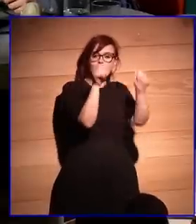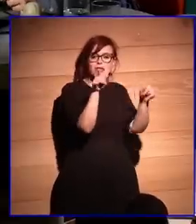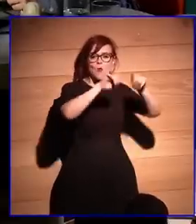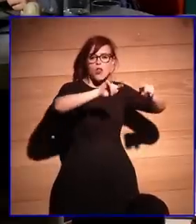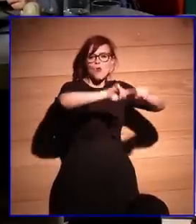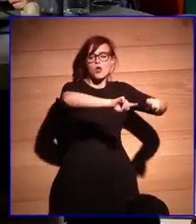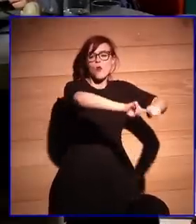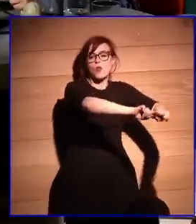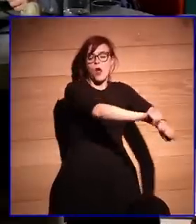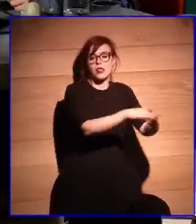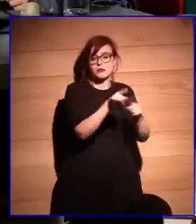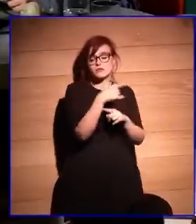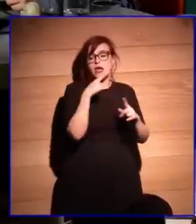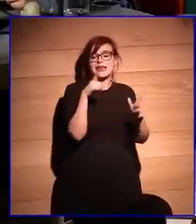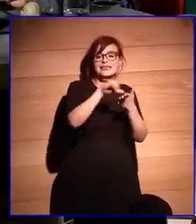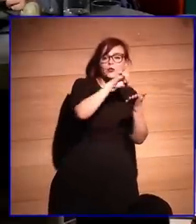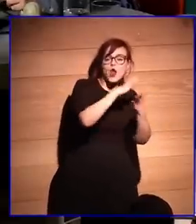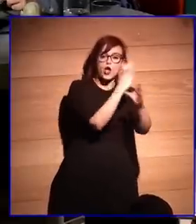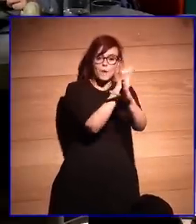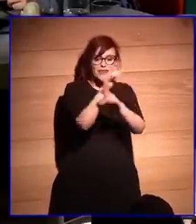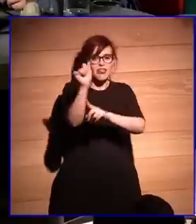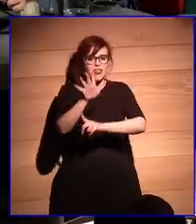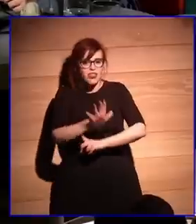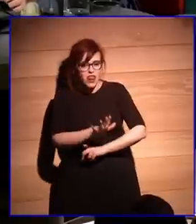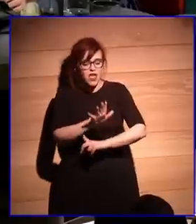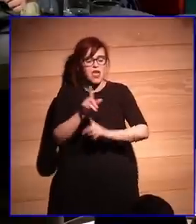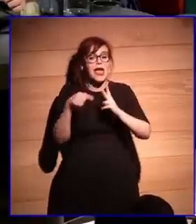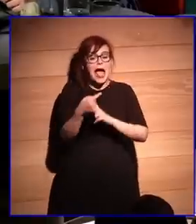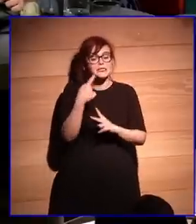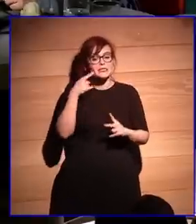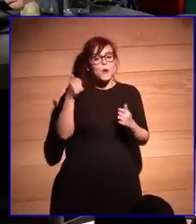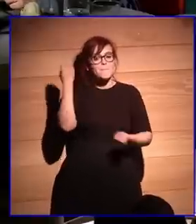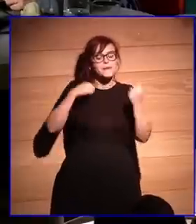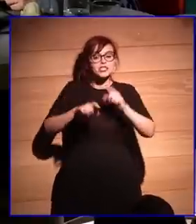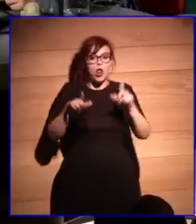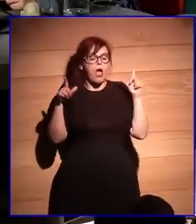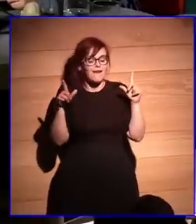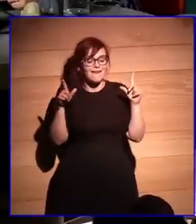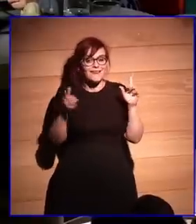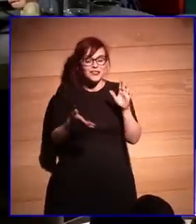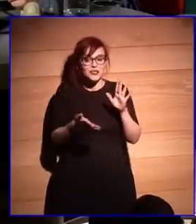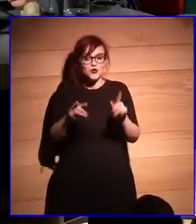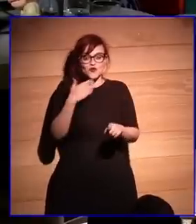la literatura, en el cómic, en el propio cine, a ser personajes que nos pueden llegar